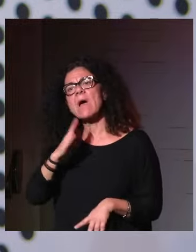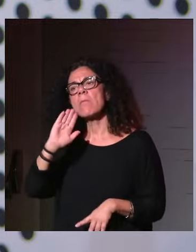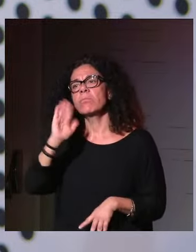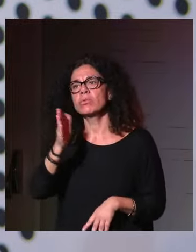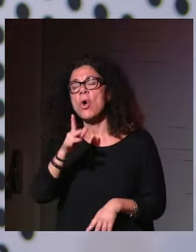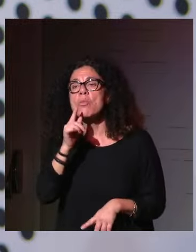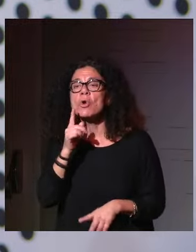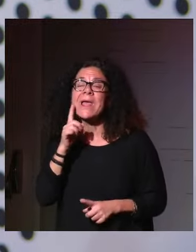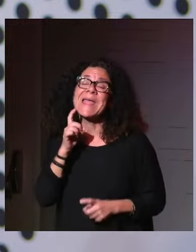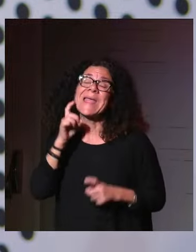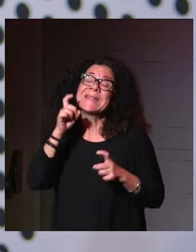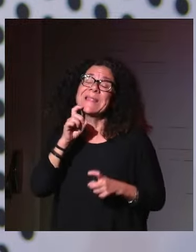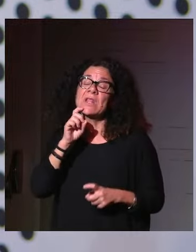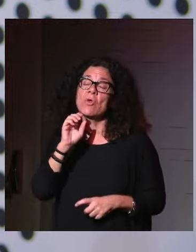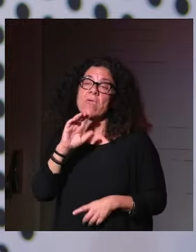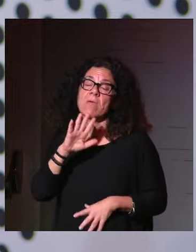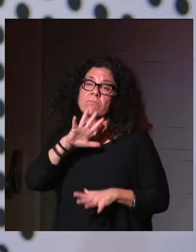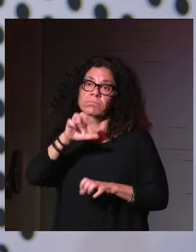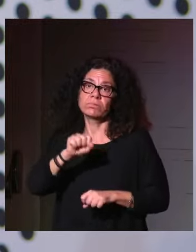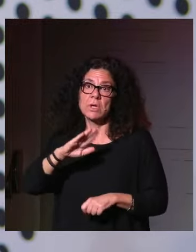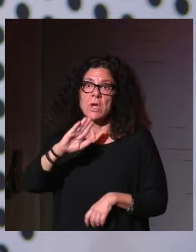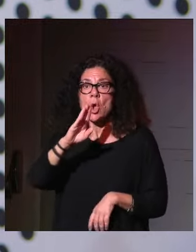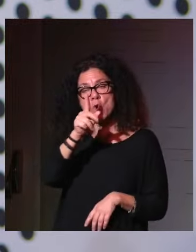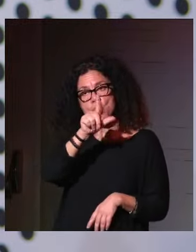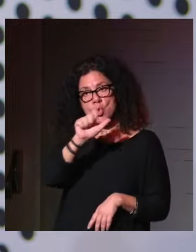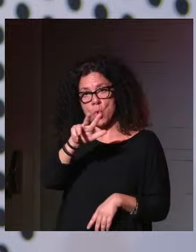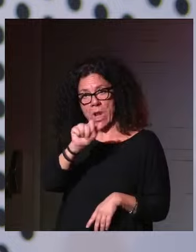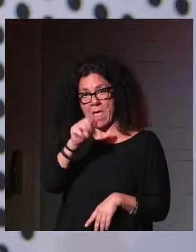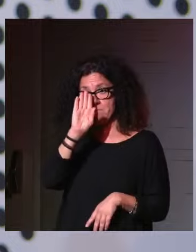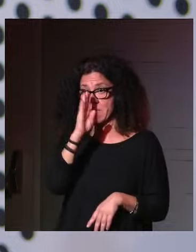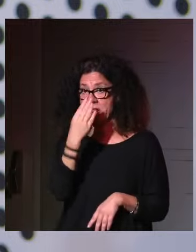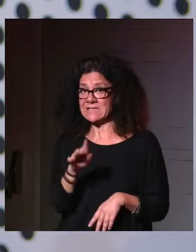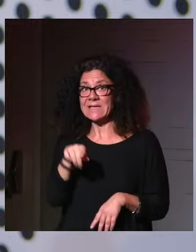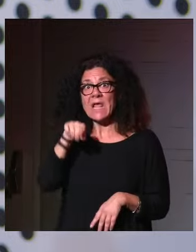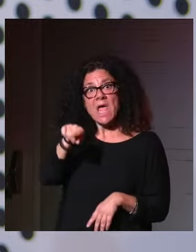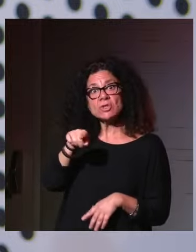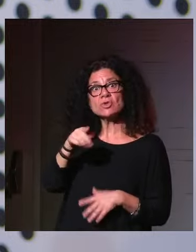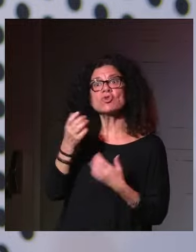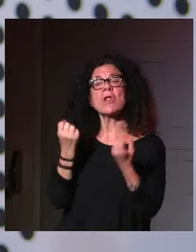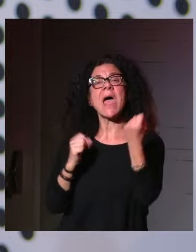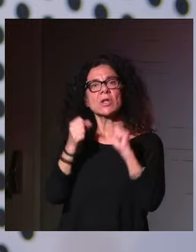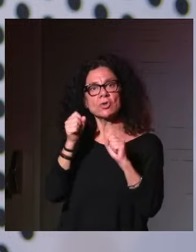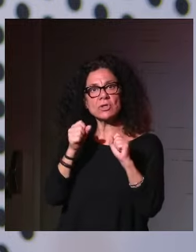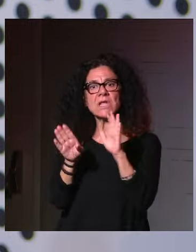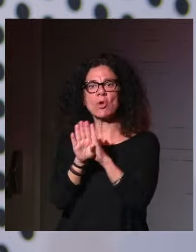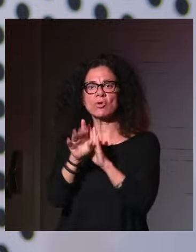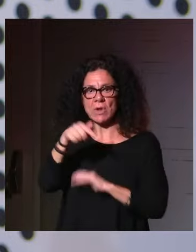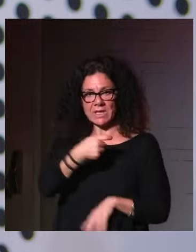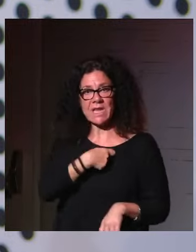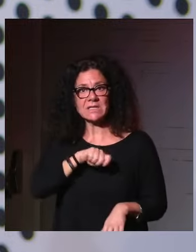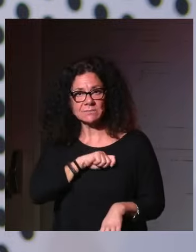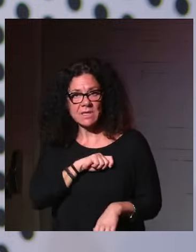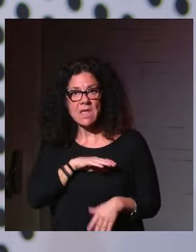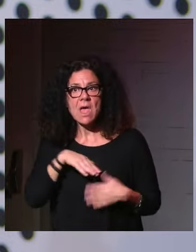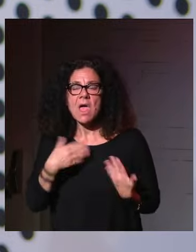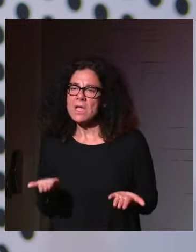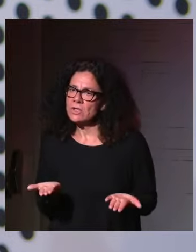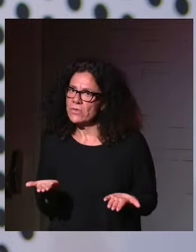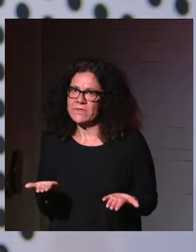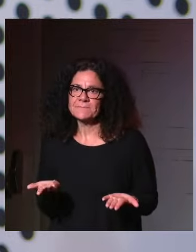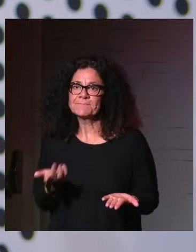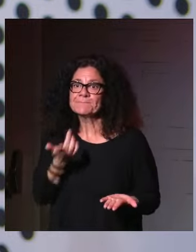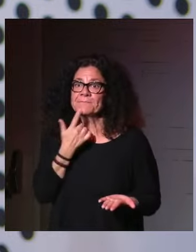intento de golpe y asesinato de Lula en Brasil y son actores que actúan en España entonces desestimar